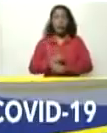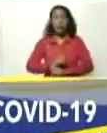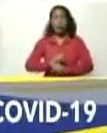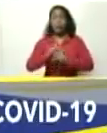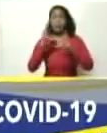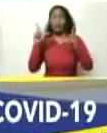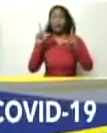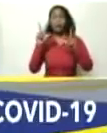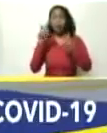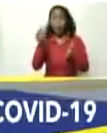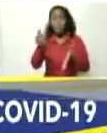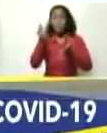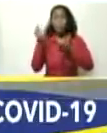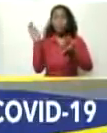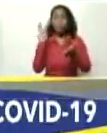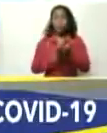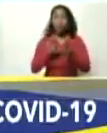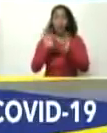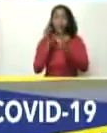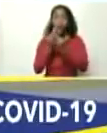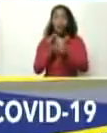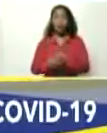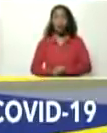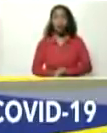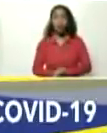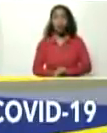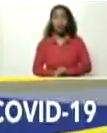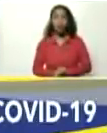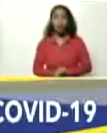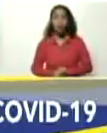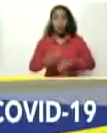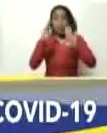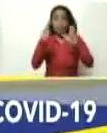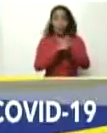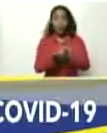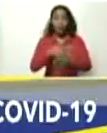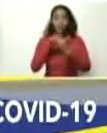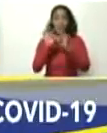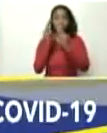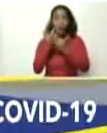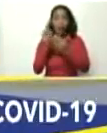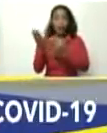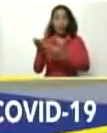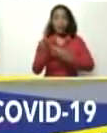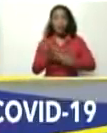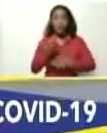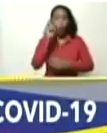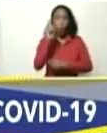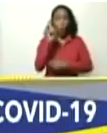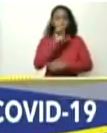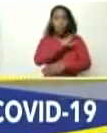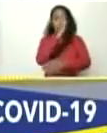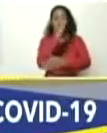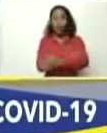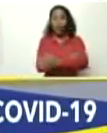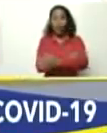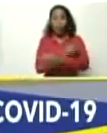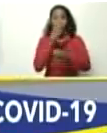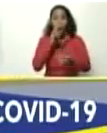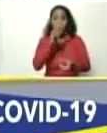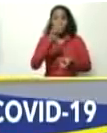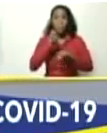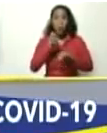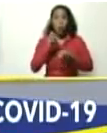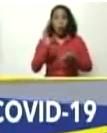bono navideño que le pusimos a la familia. 6 millones de familias recibieron un poderoso bono